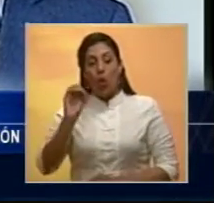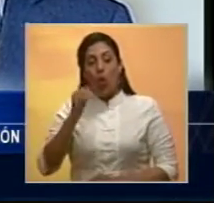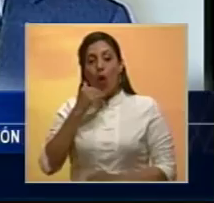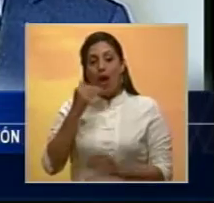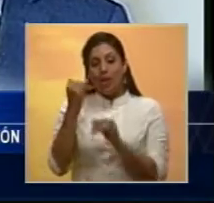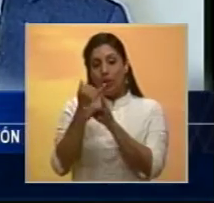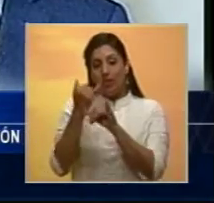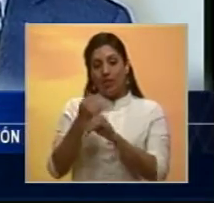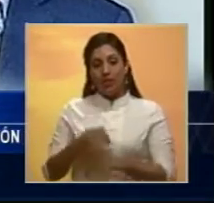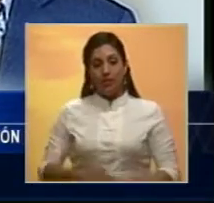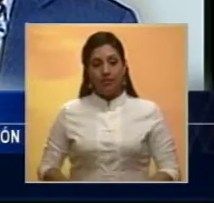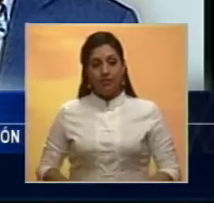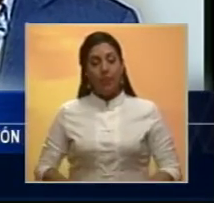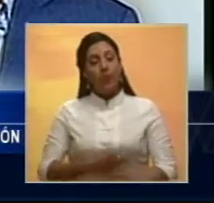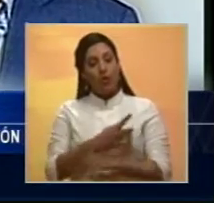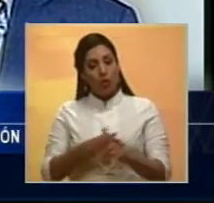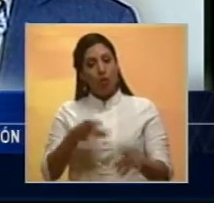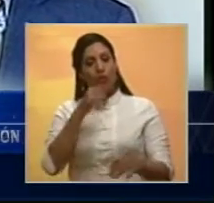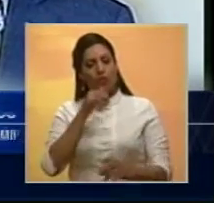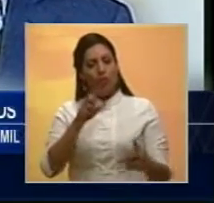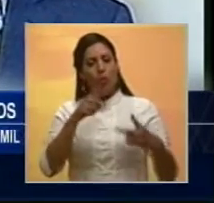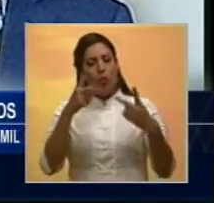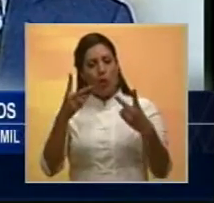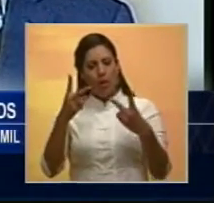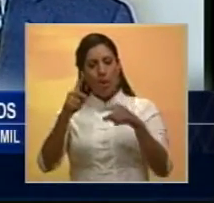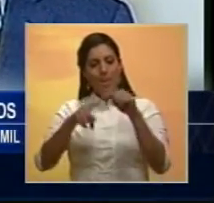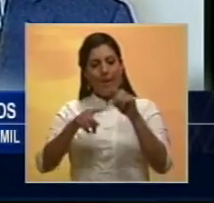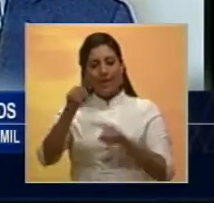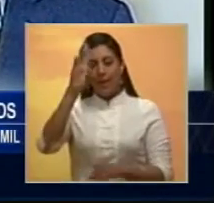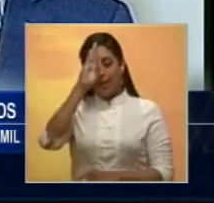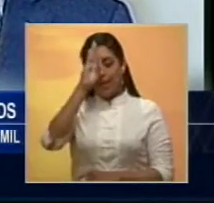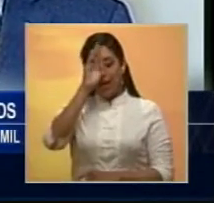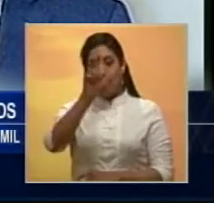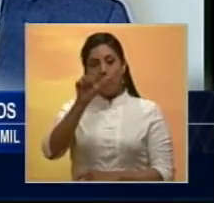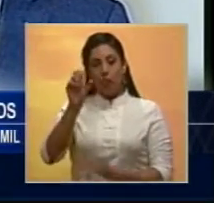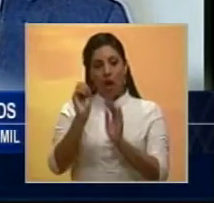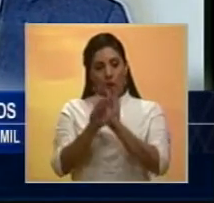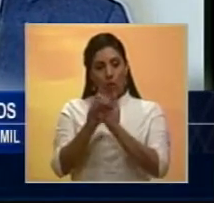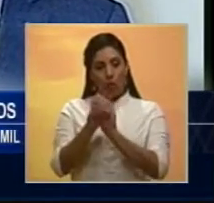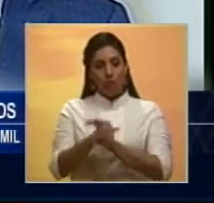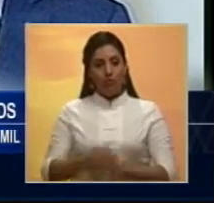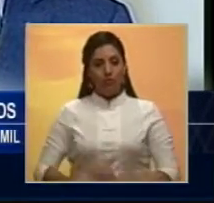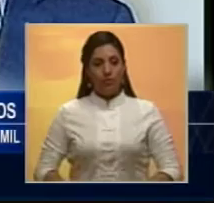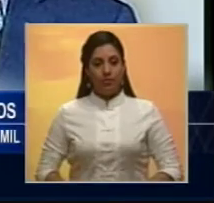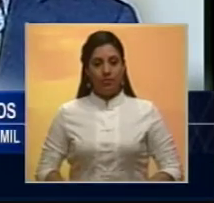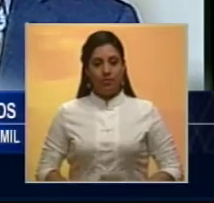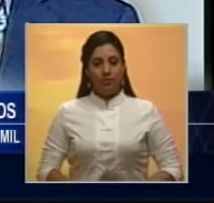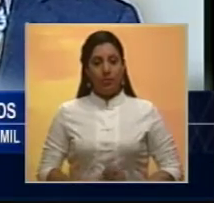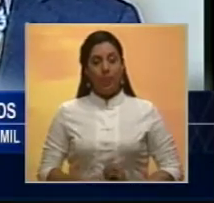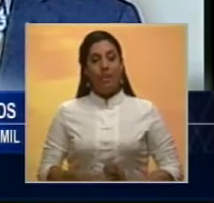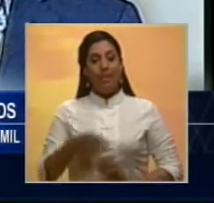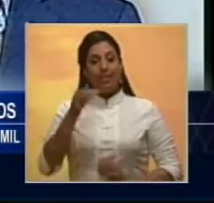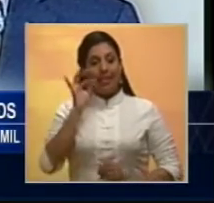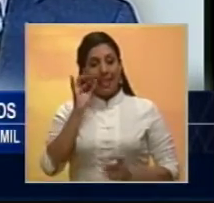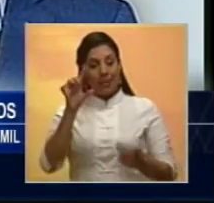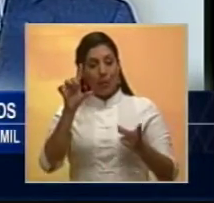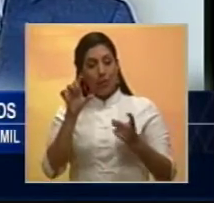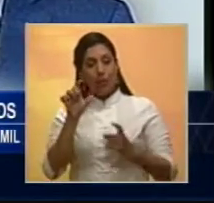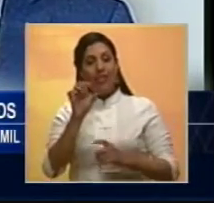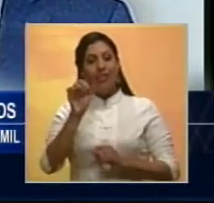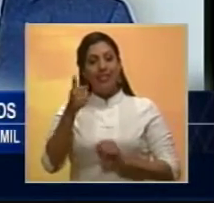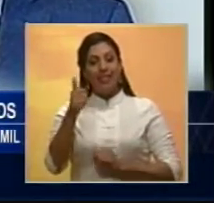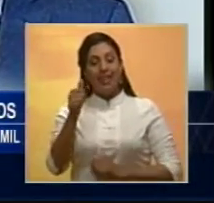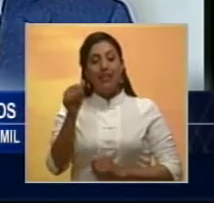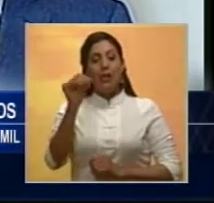transferencia electrónica. Informó sobre 3 nuevos productos bancarios para los ahorristas. Con tasas de interés del